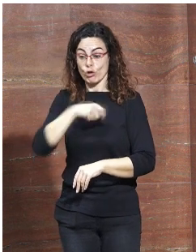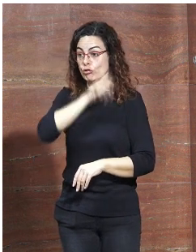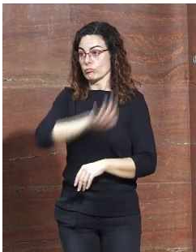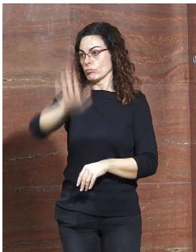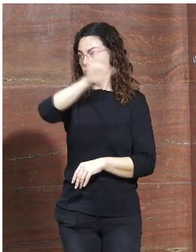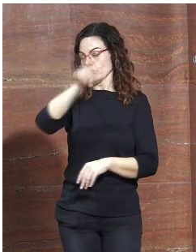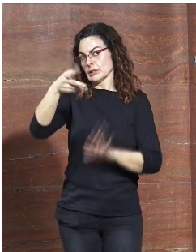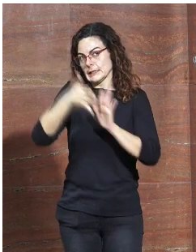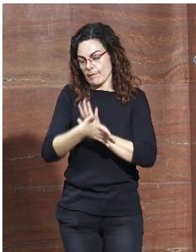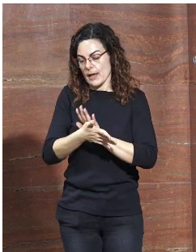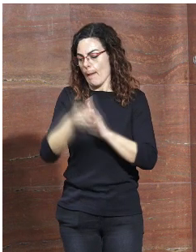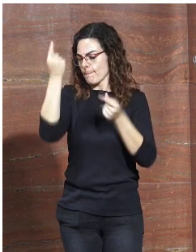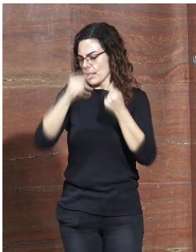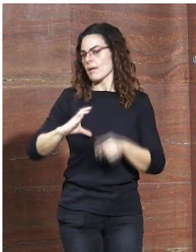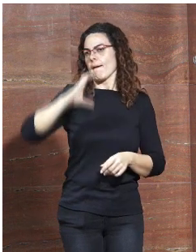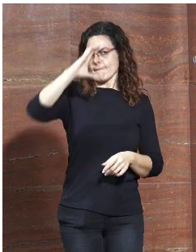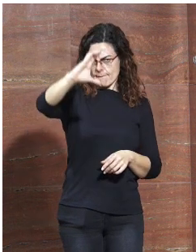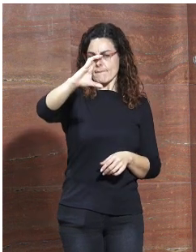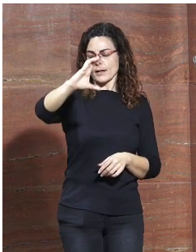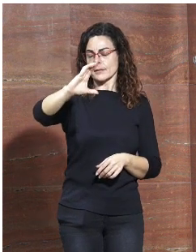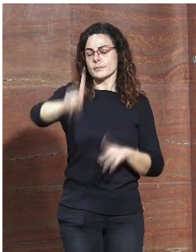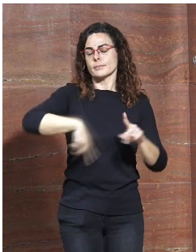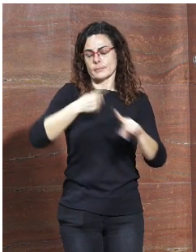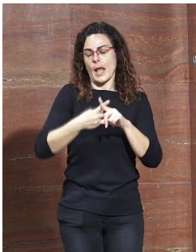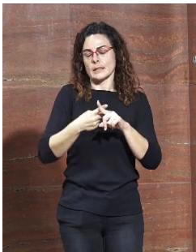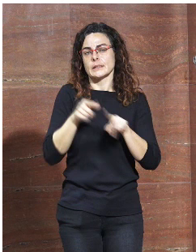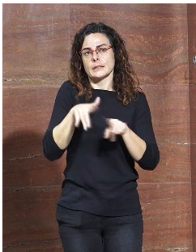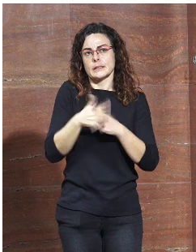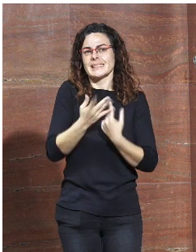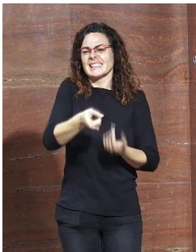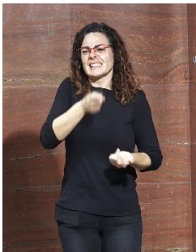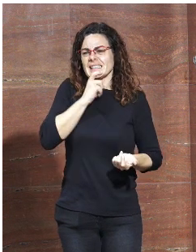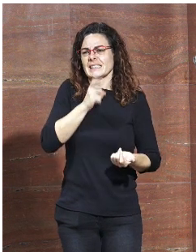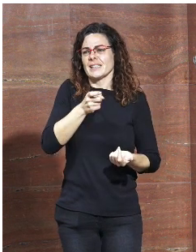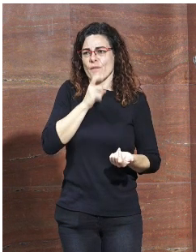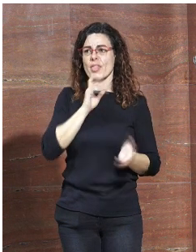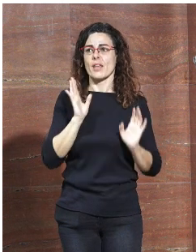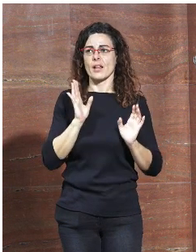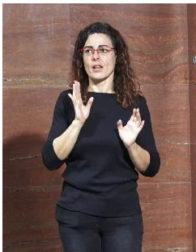que esto supone un presupuesto ingente y una complejidad muy